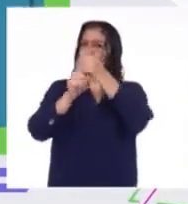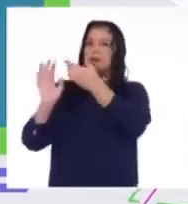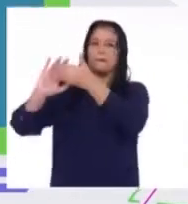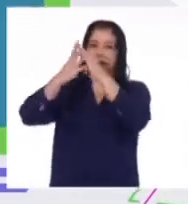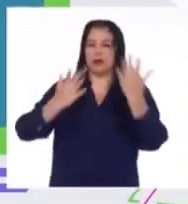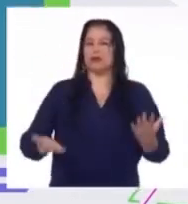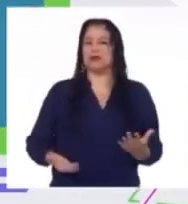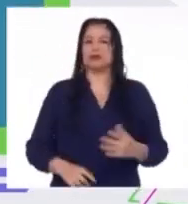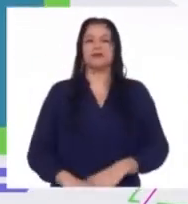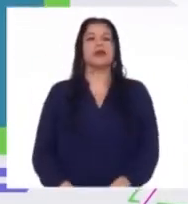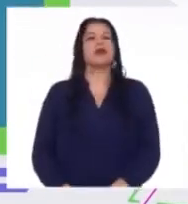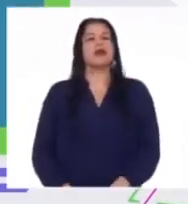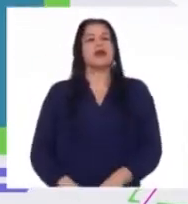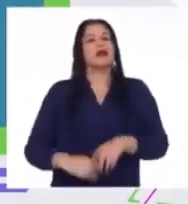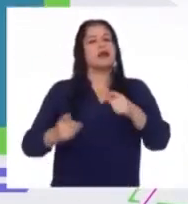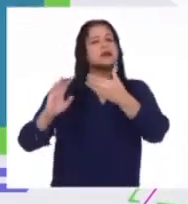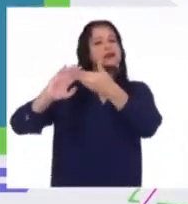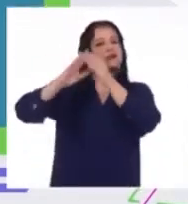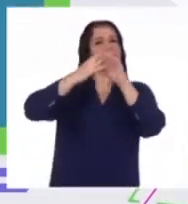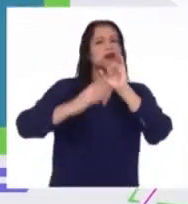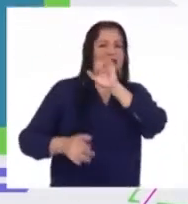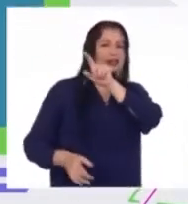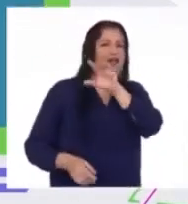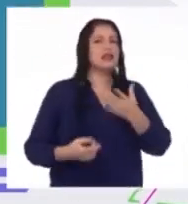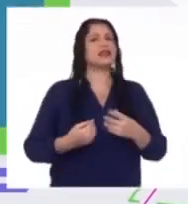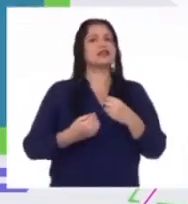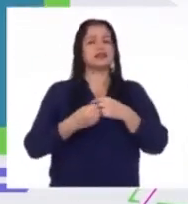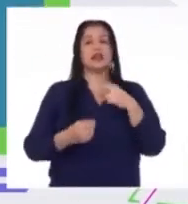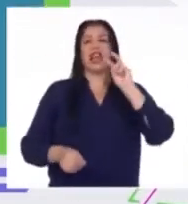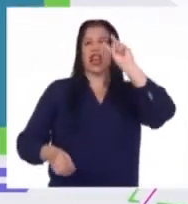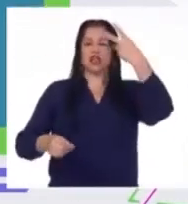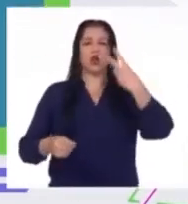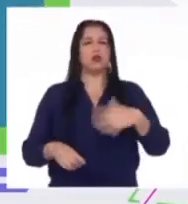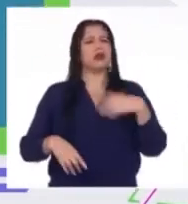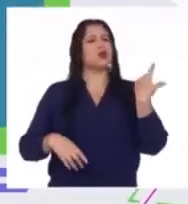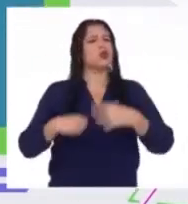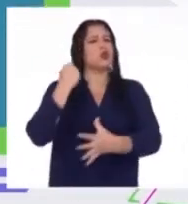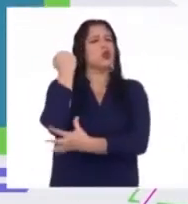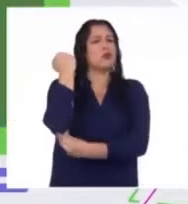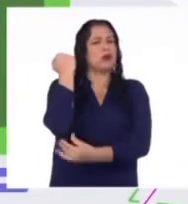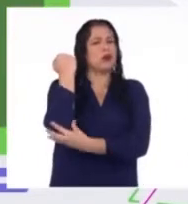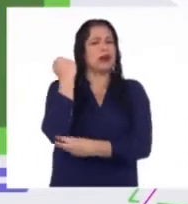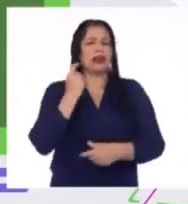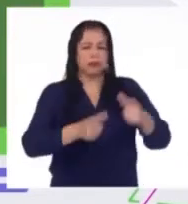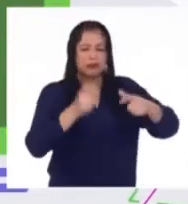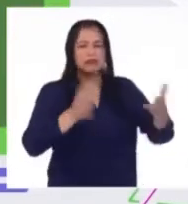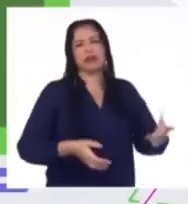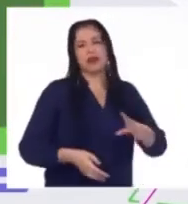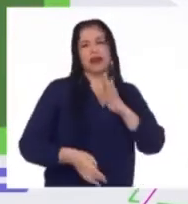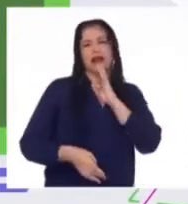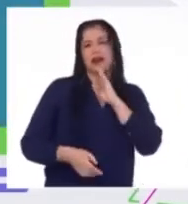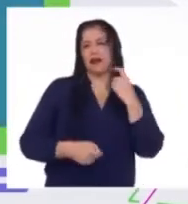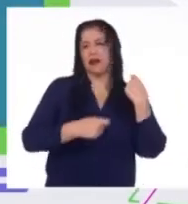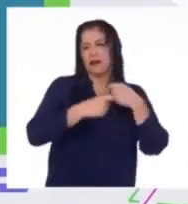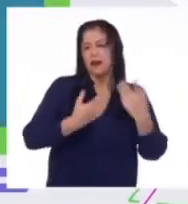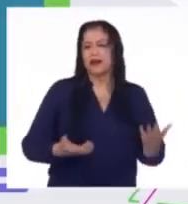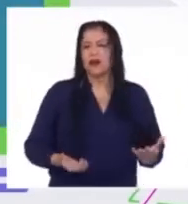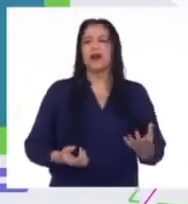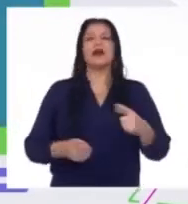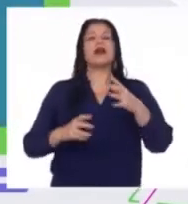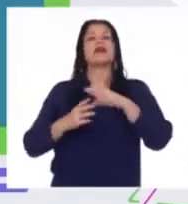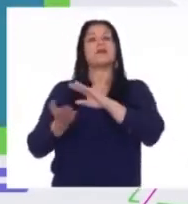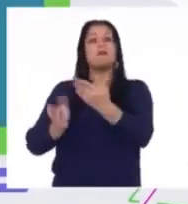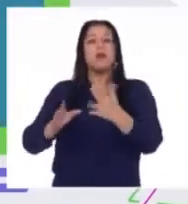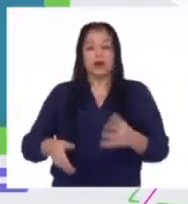indígenas. Los pueblos indígenas presentan el doble de incidencia de pobreza que la población castellano hablante. Su expectativa de vida es menor, la